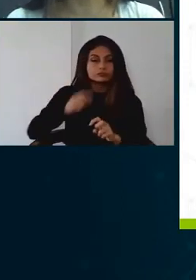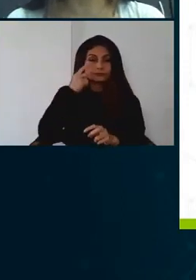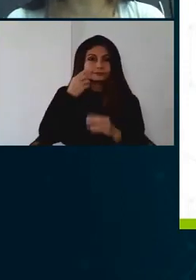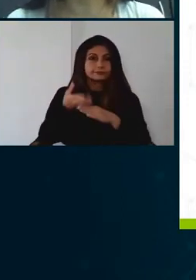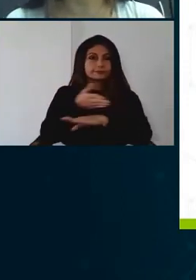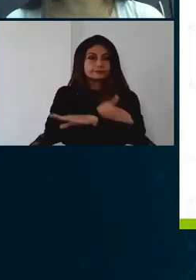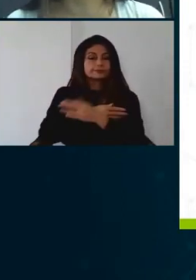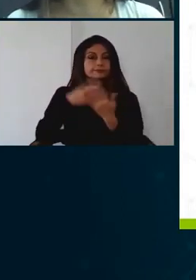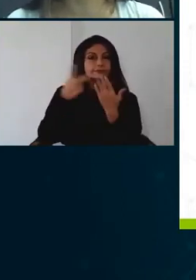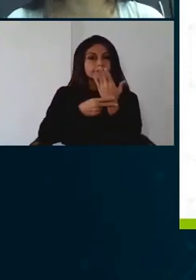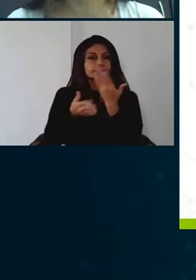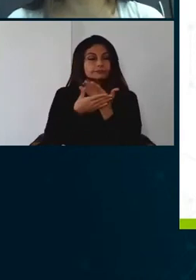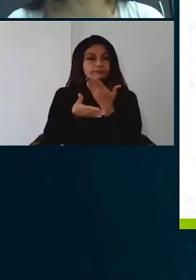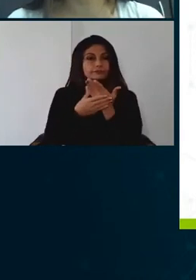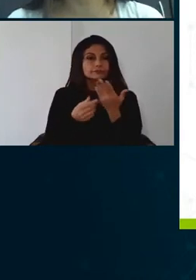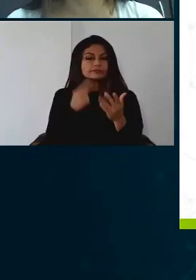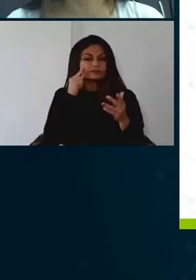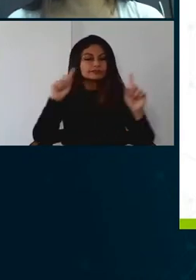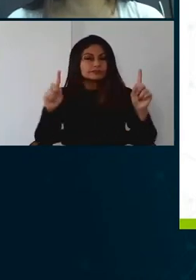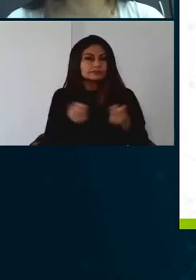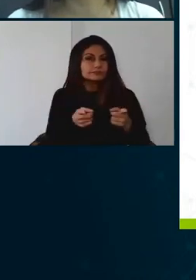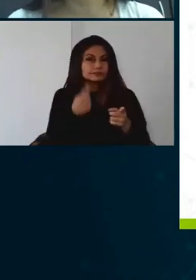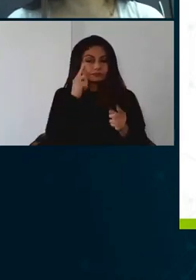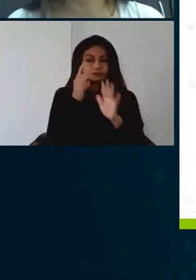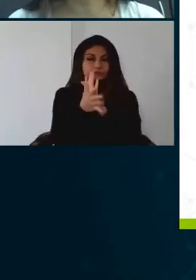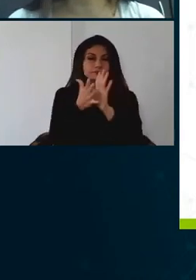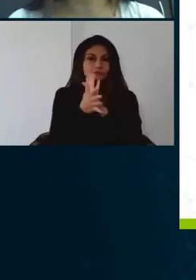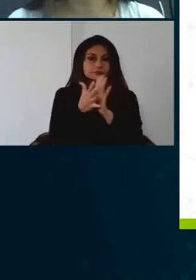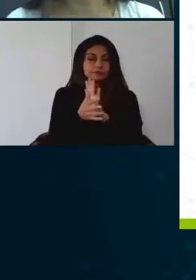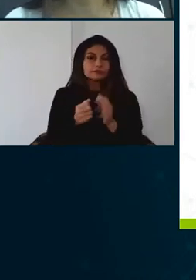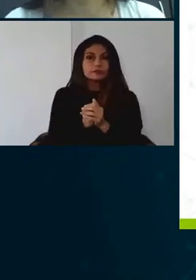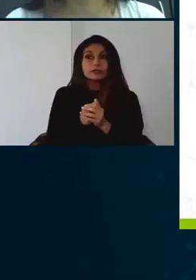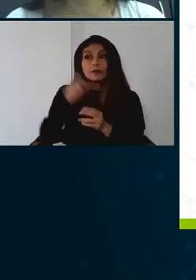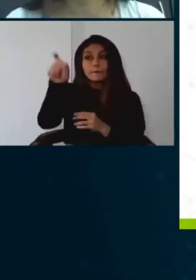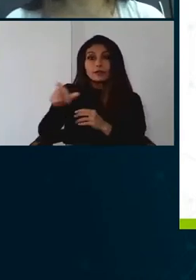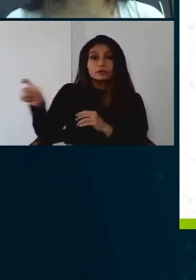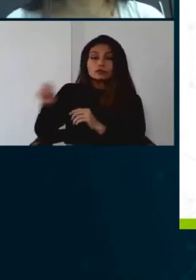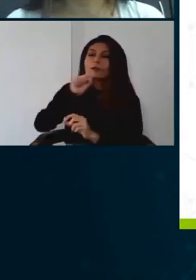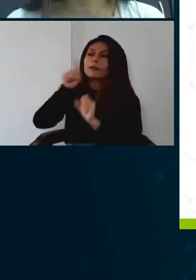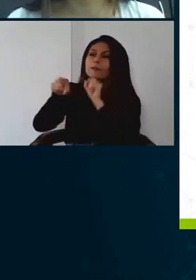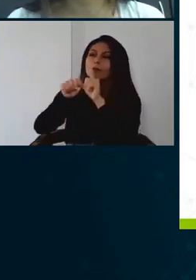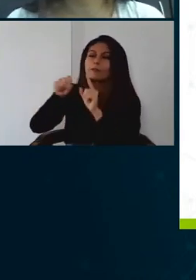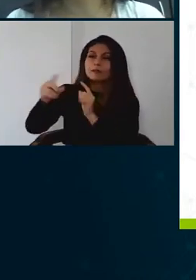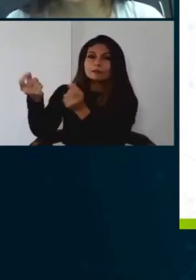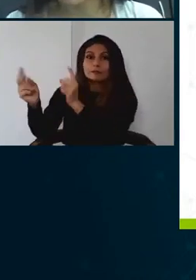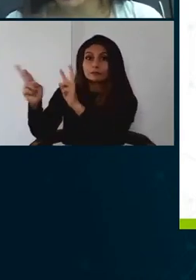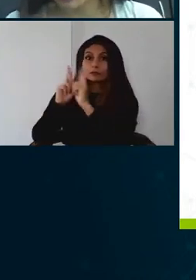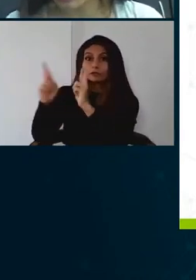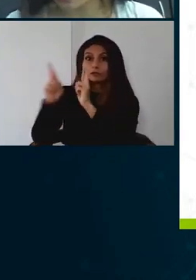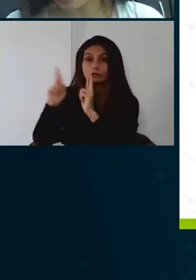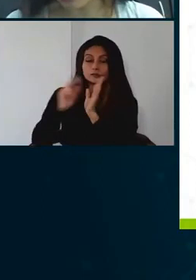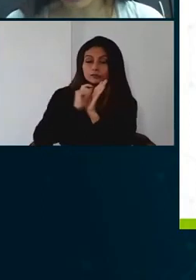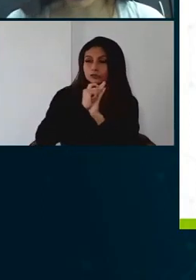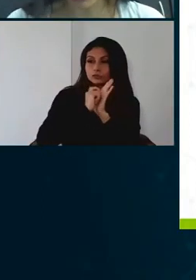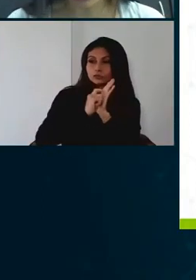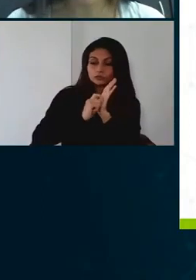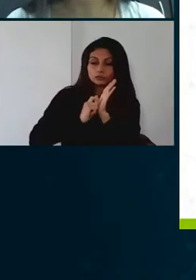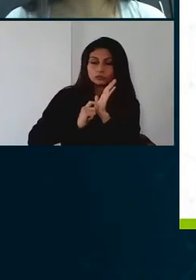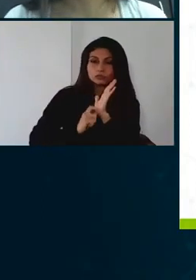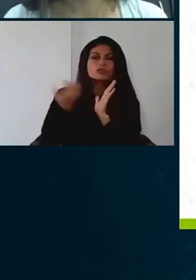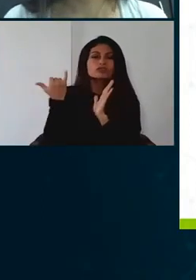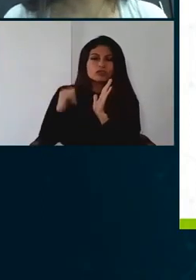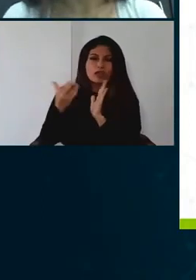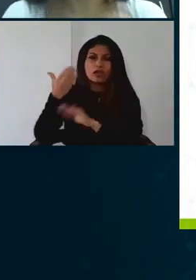hasta el momento. Vamos a hablar algunas conclusiones de las encuestas que hemos encontrado, que en algunas pues ya las hemos